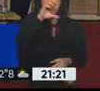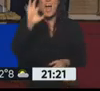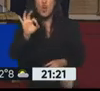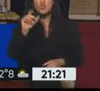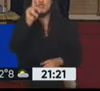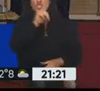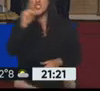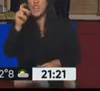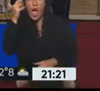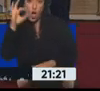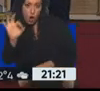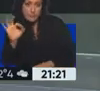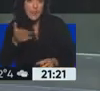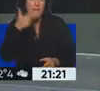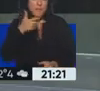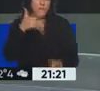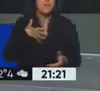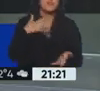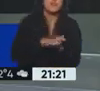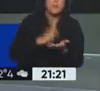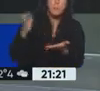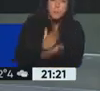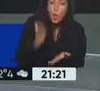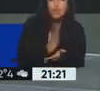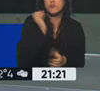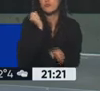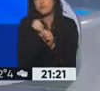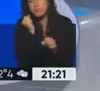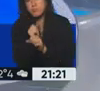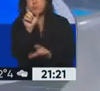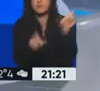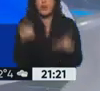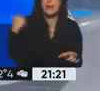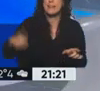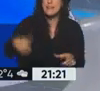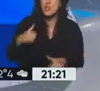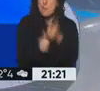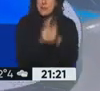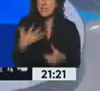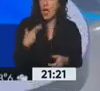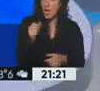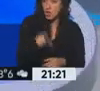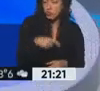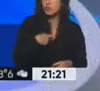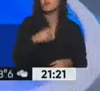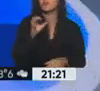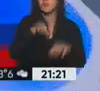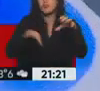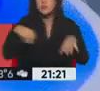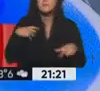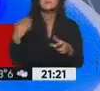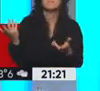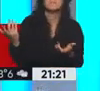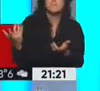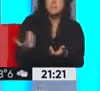nuevamente, habló de producción. Bueno, también hubo un mensaje para los empresarios argentinos. Yo creo que el punto que Sí. estaban esperando los